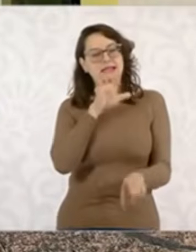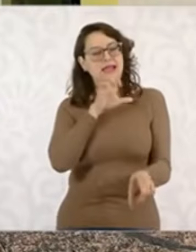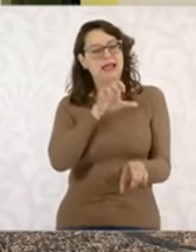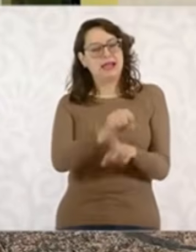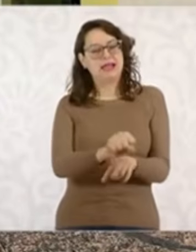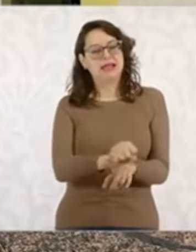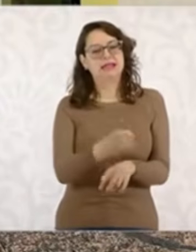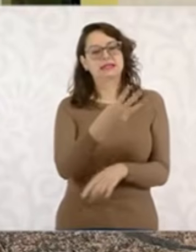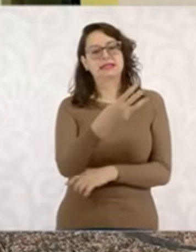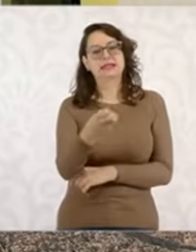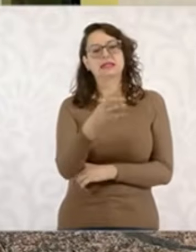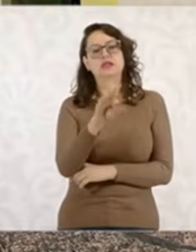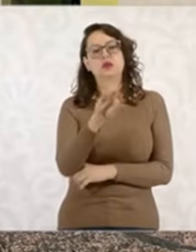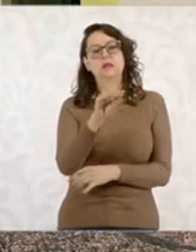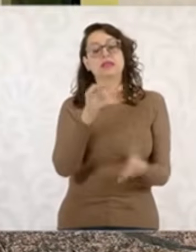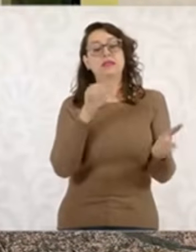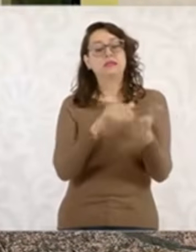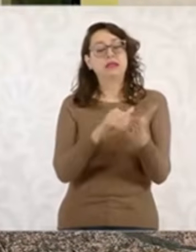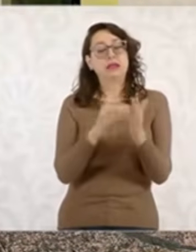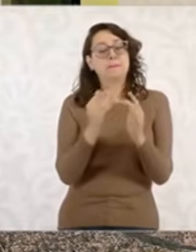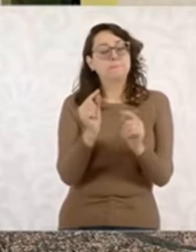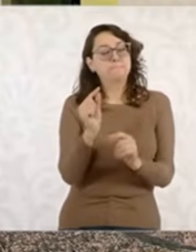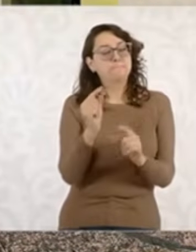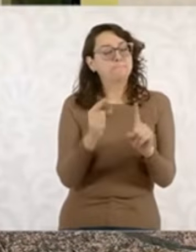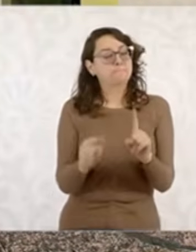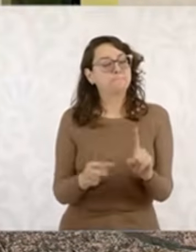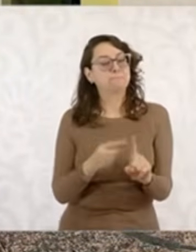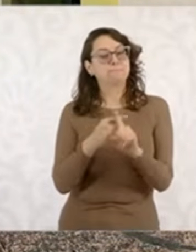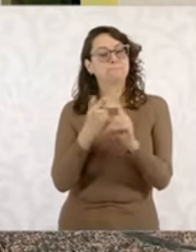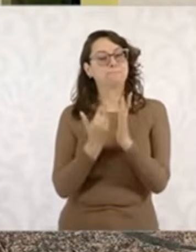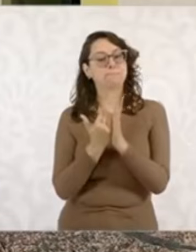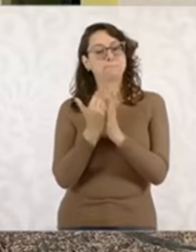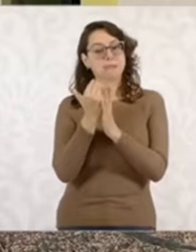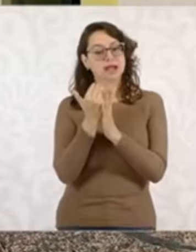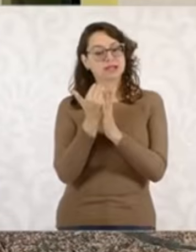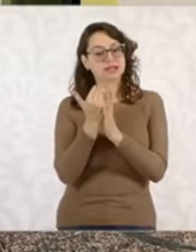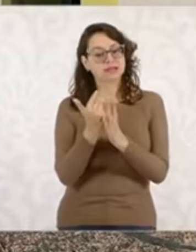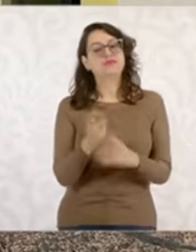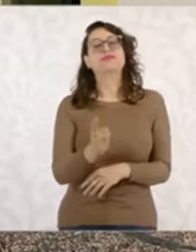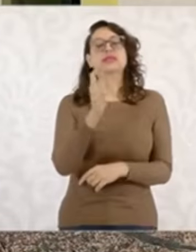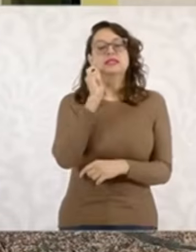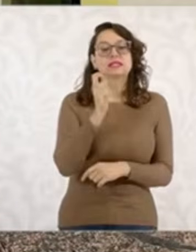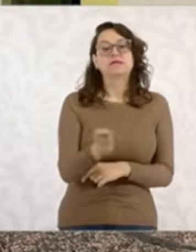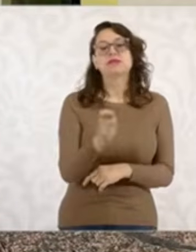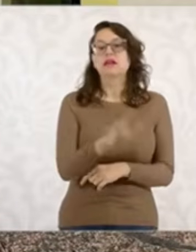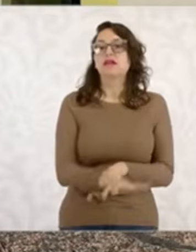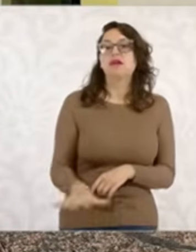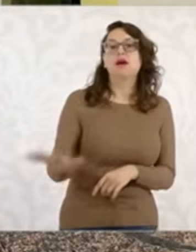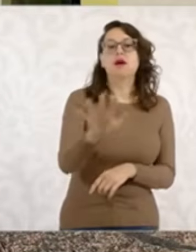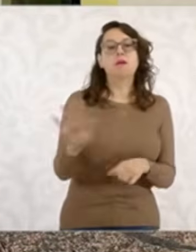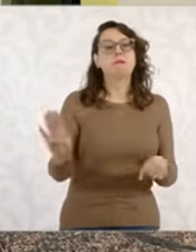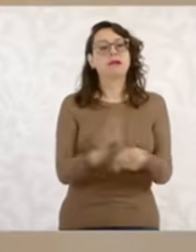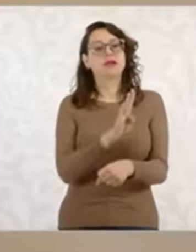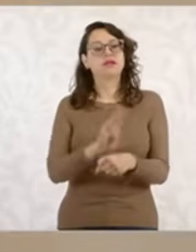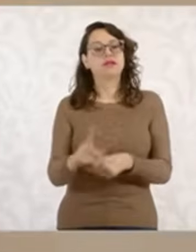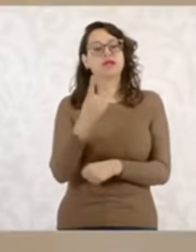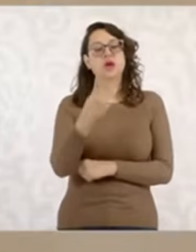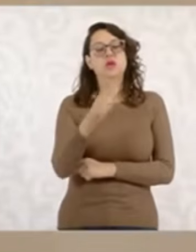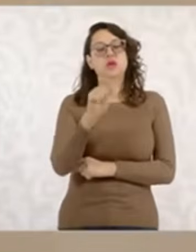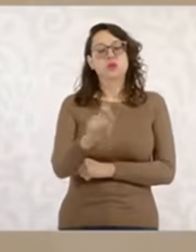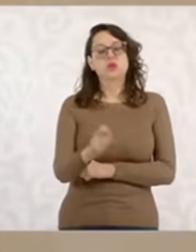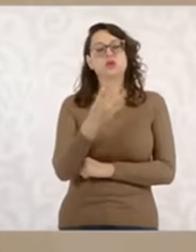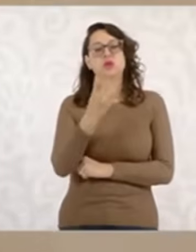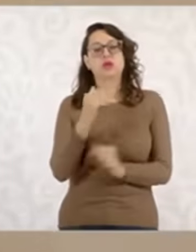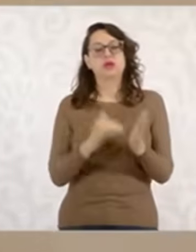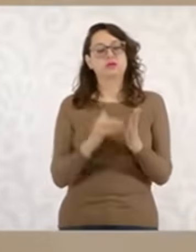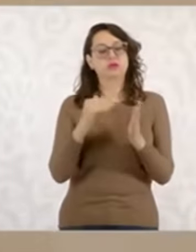superamos un poquito más. Esto representa entonces que se beneficiarán a 1.4 millones de